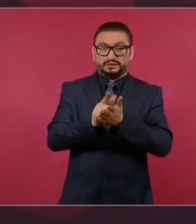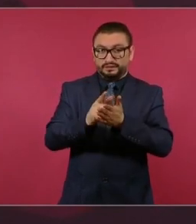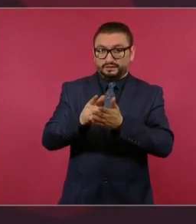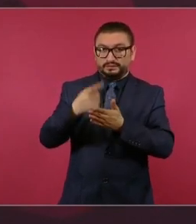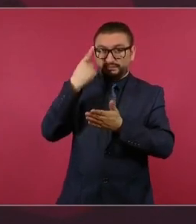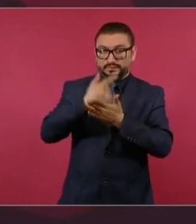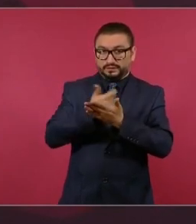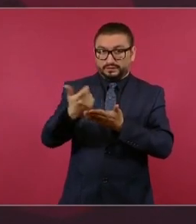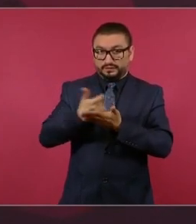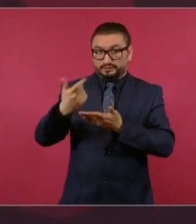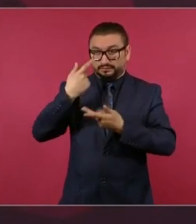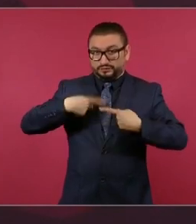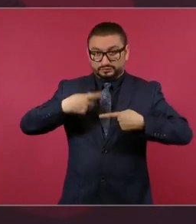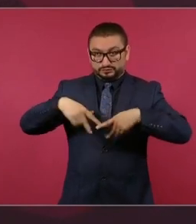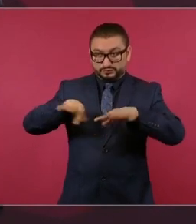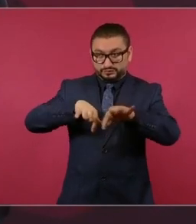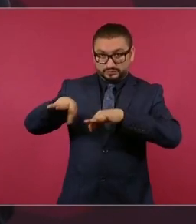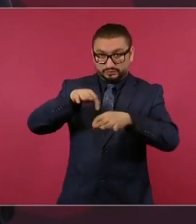se